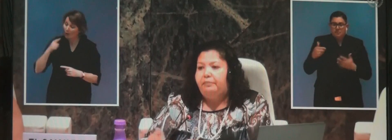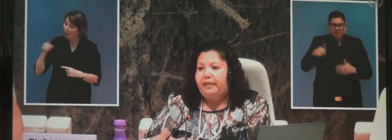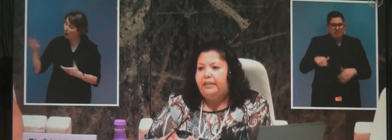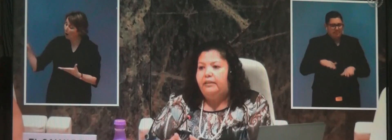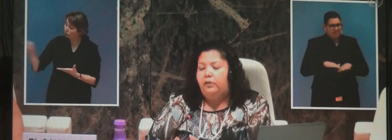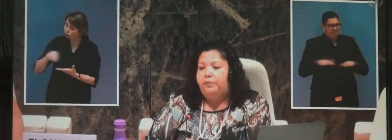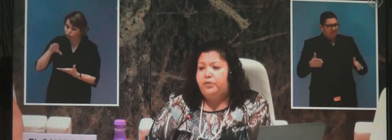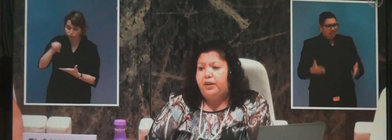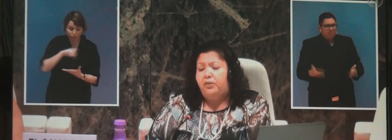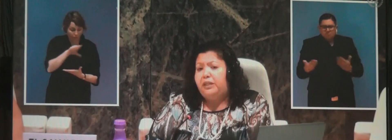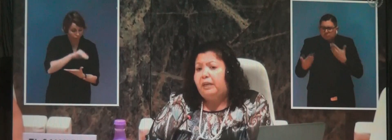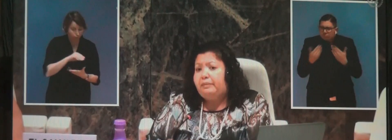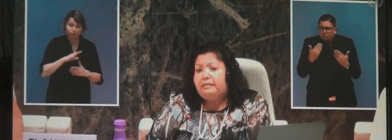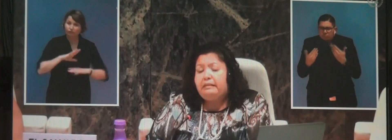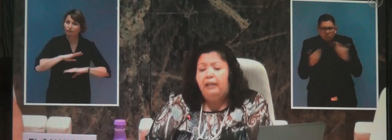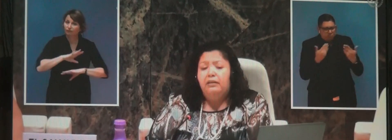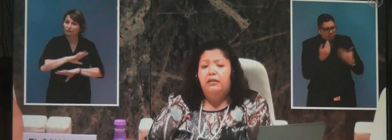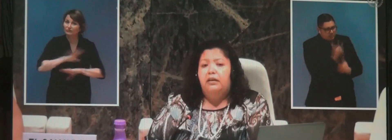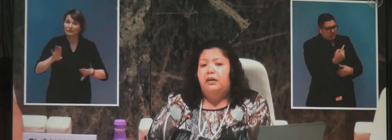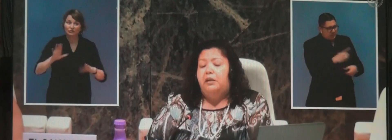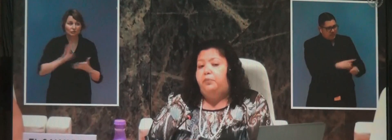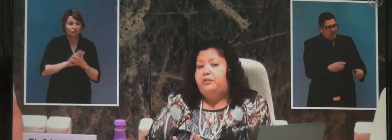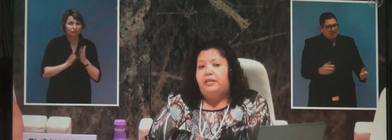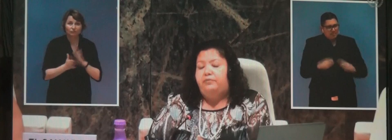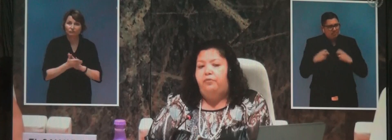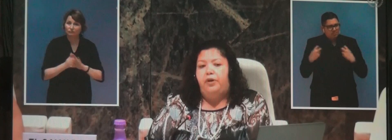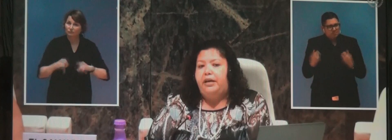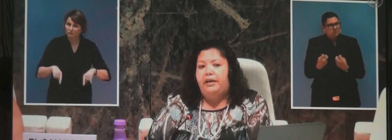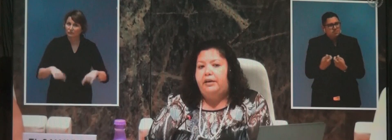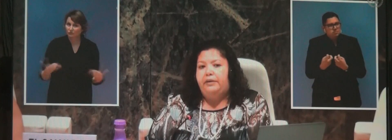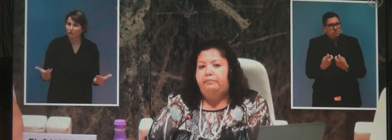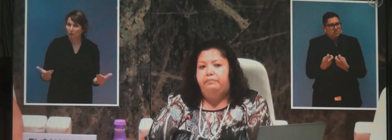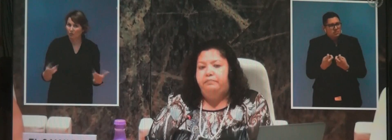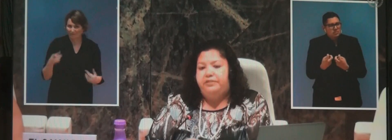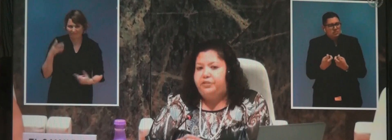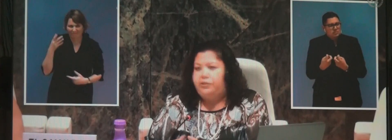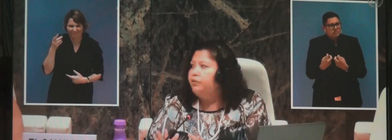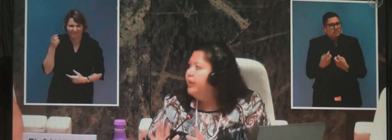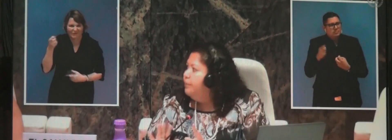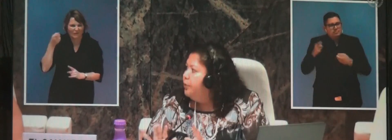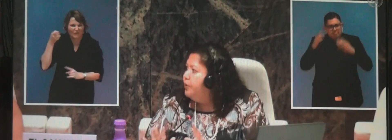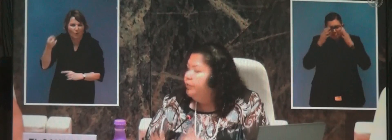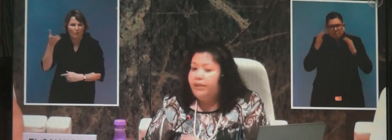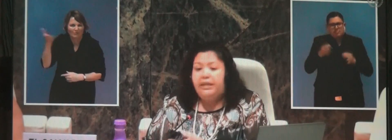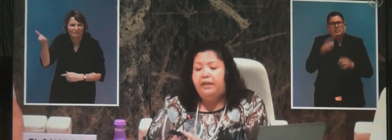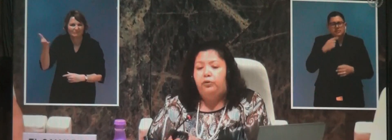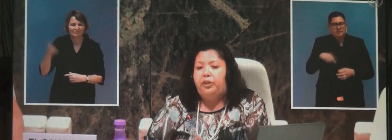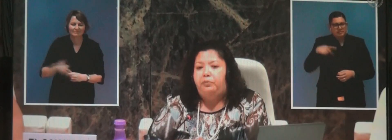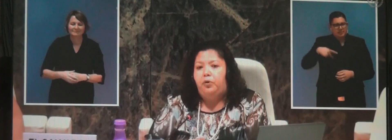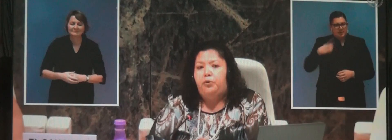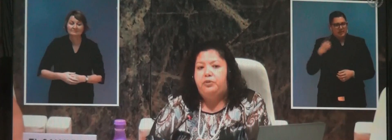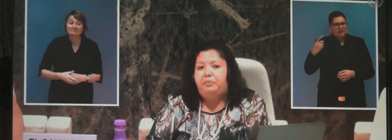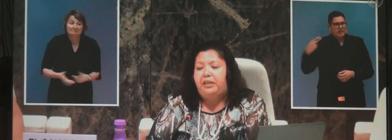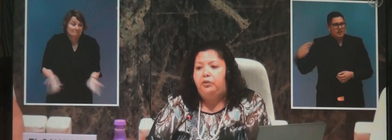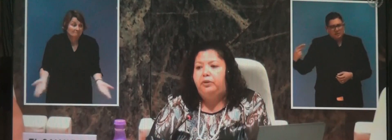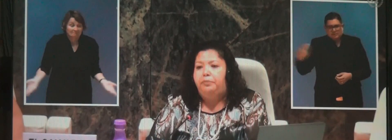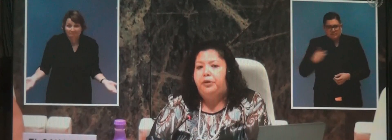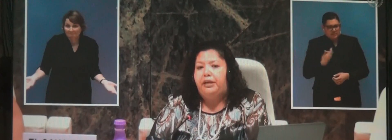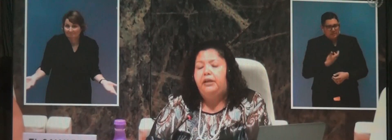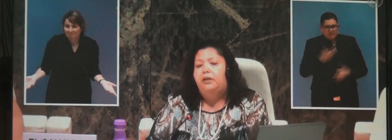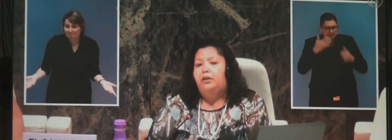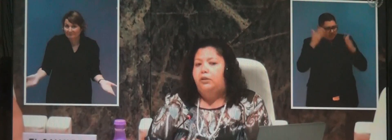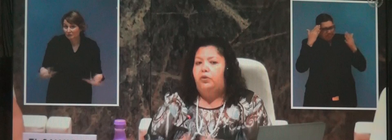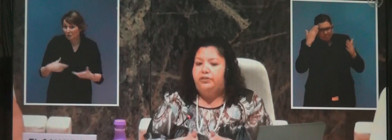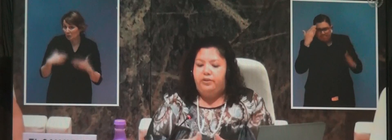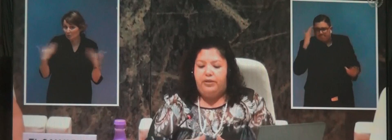mesa permanente con personas con discapacidad, pues fue decisión de la Procuraduría y no tenemos conocimiento del por